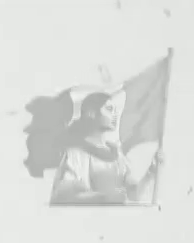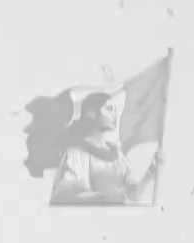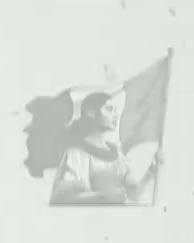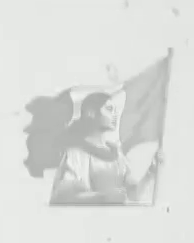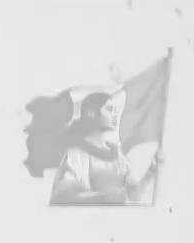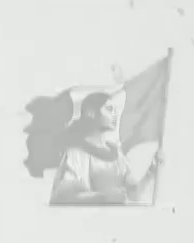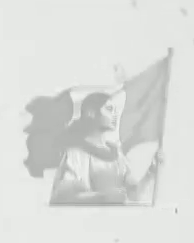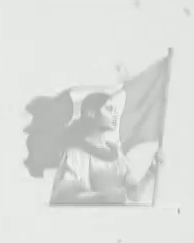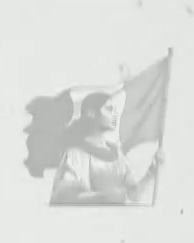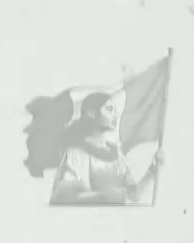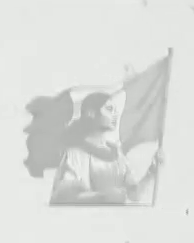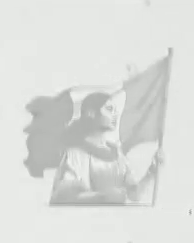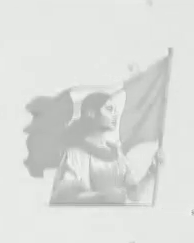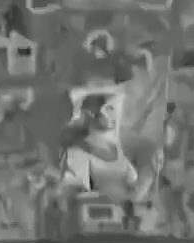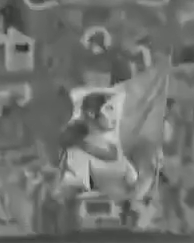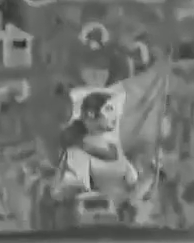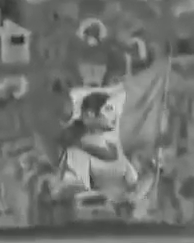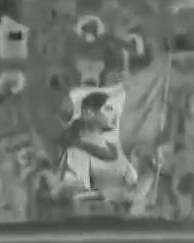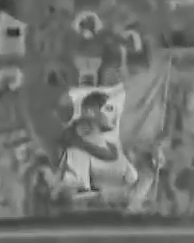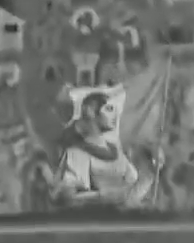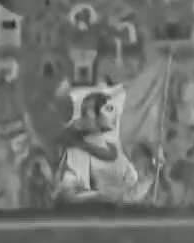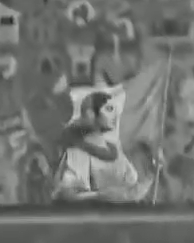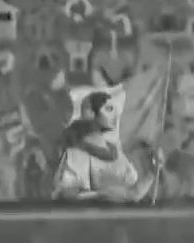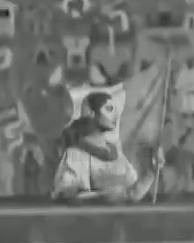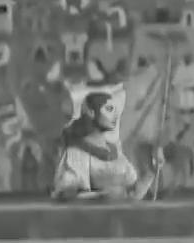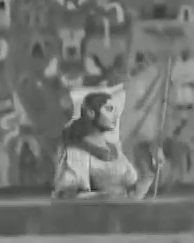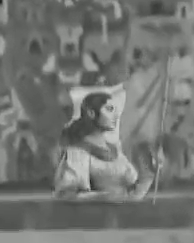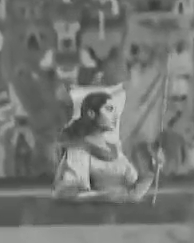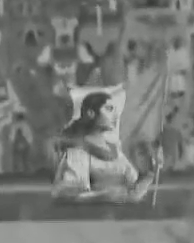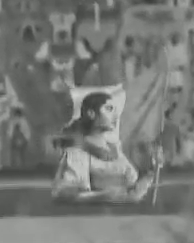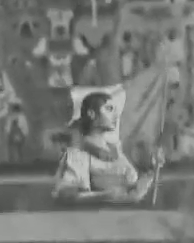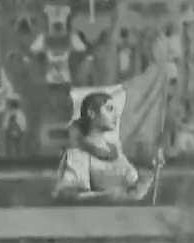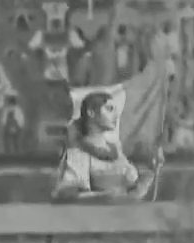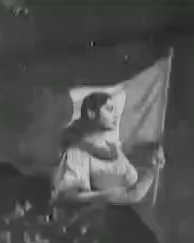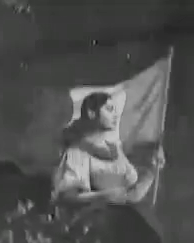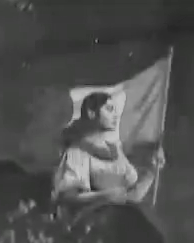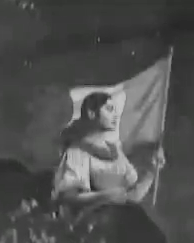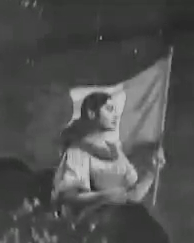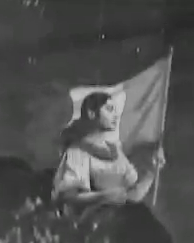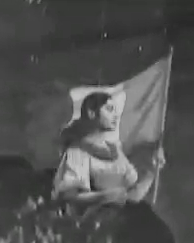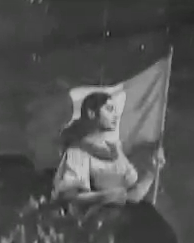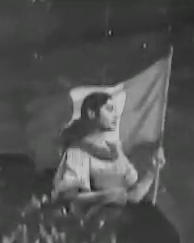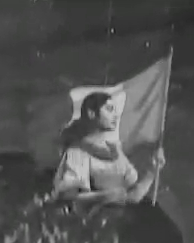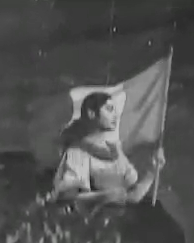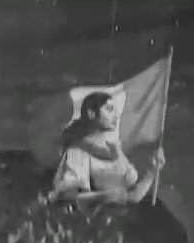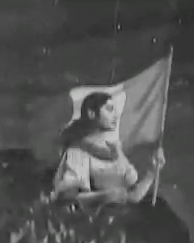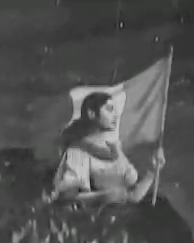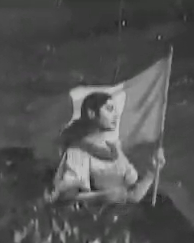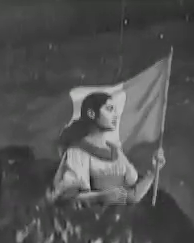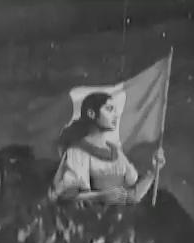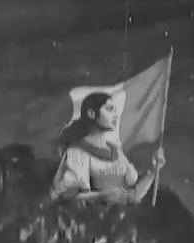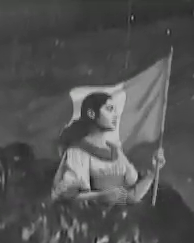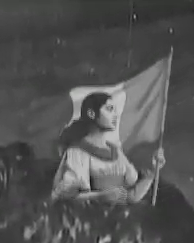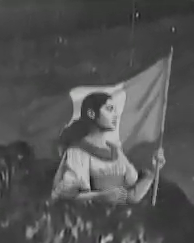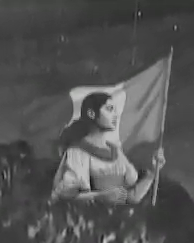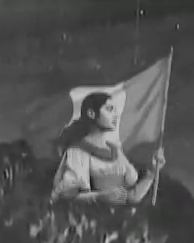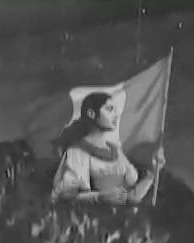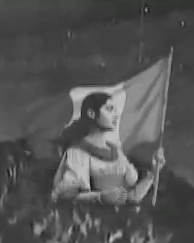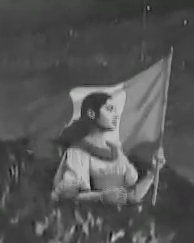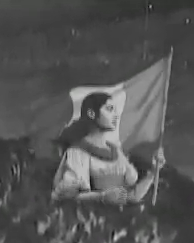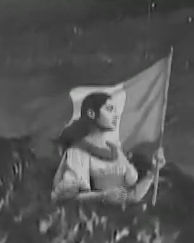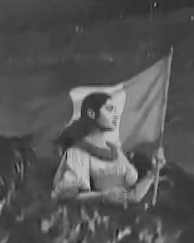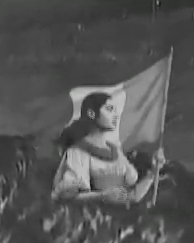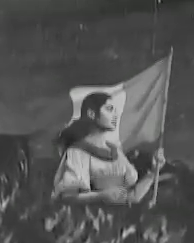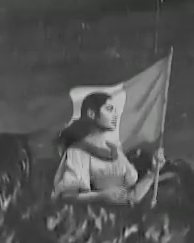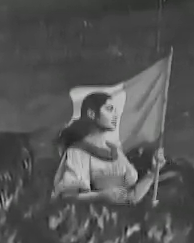Vivió con la convicción de que cuando el conocimiento científico está al alcance de las mayorías, los países son más independientes y